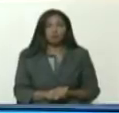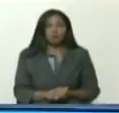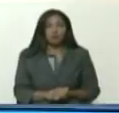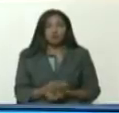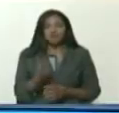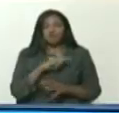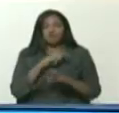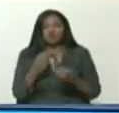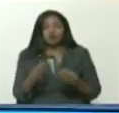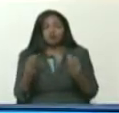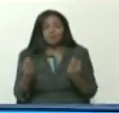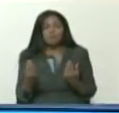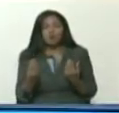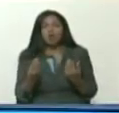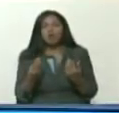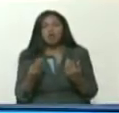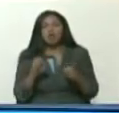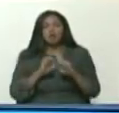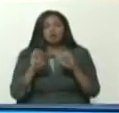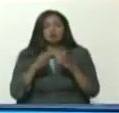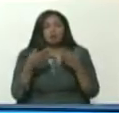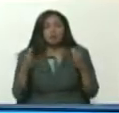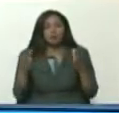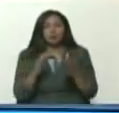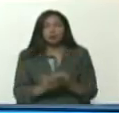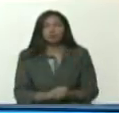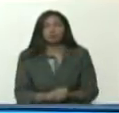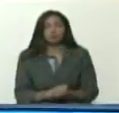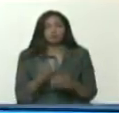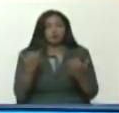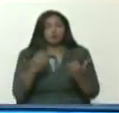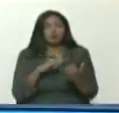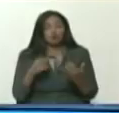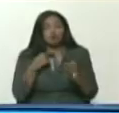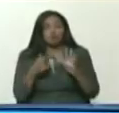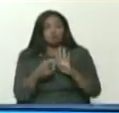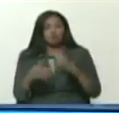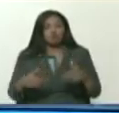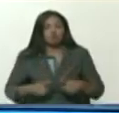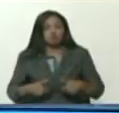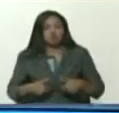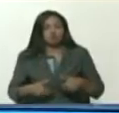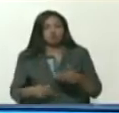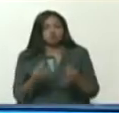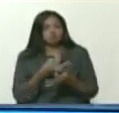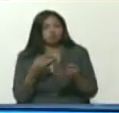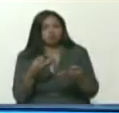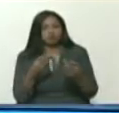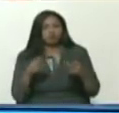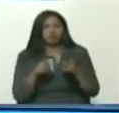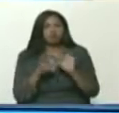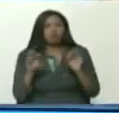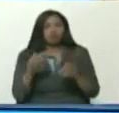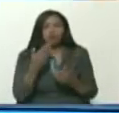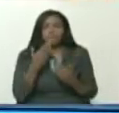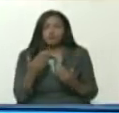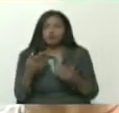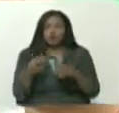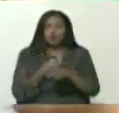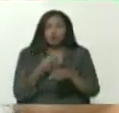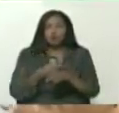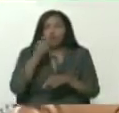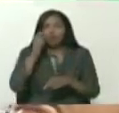muy poderosa educación pública. Ahora estamos haciendo un esfuerzo extraordinario. Yo le pido a los